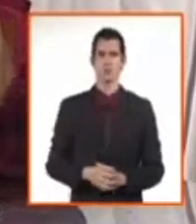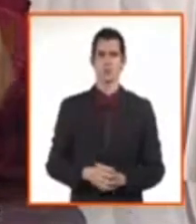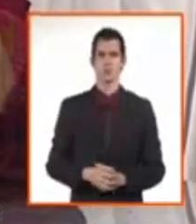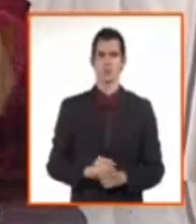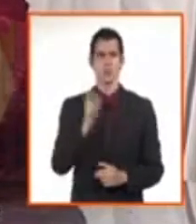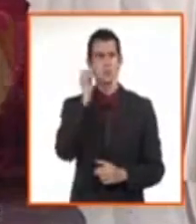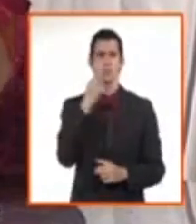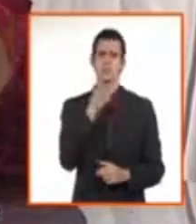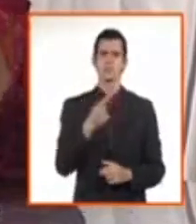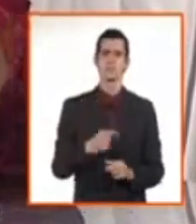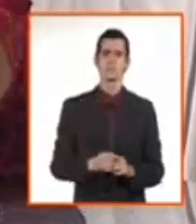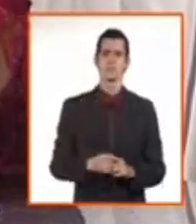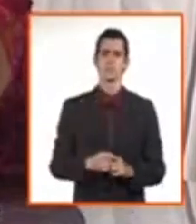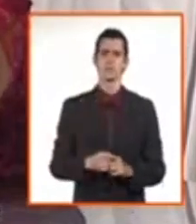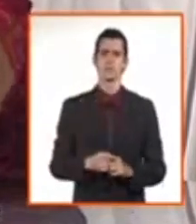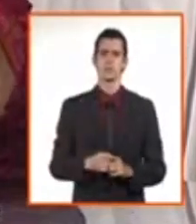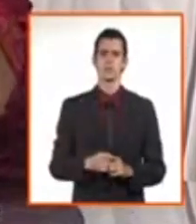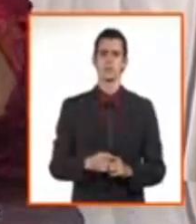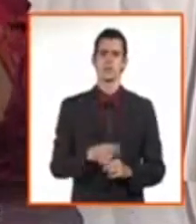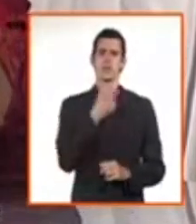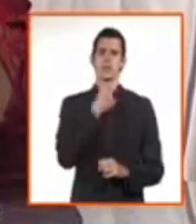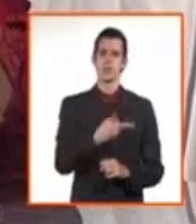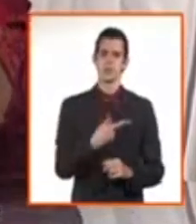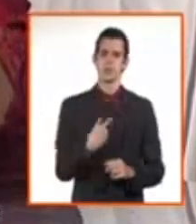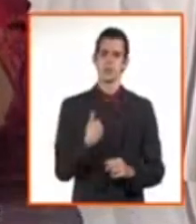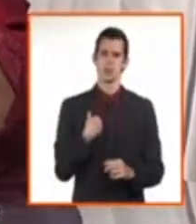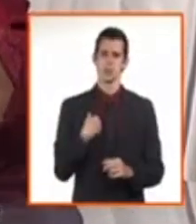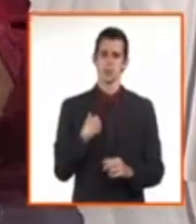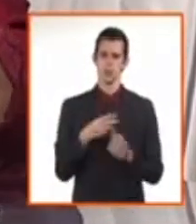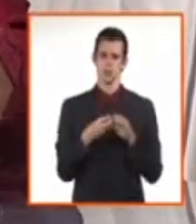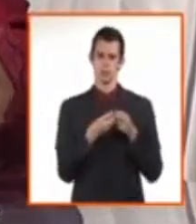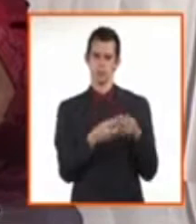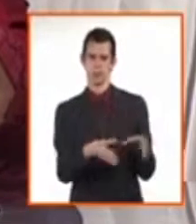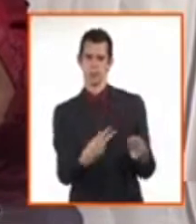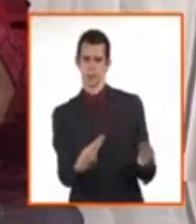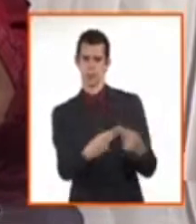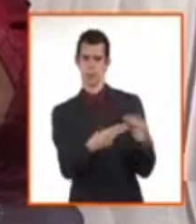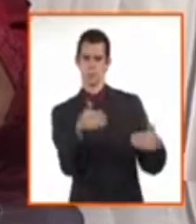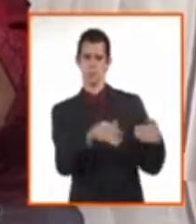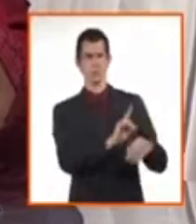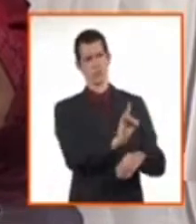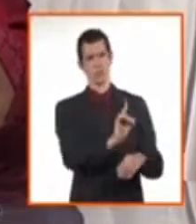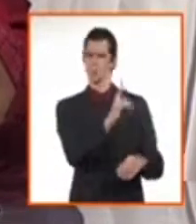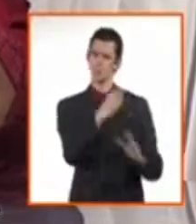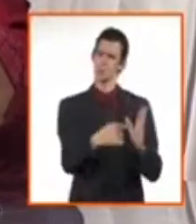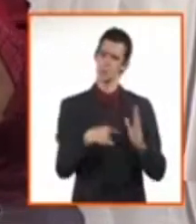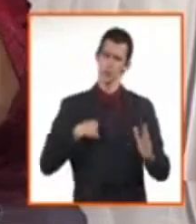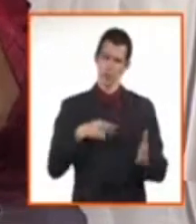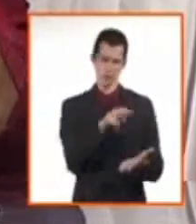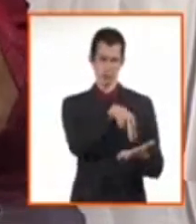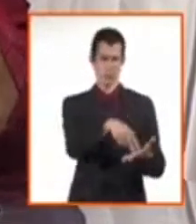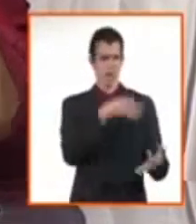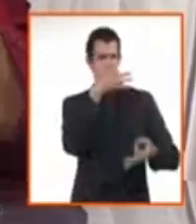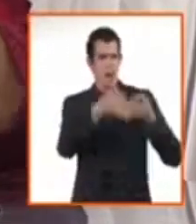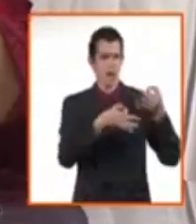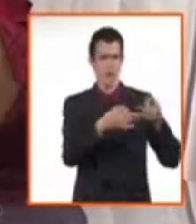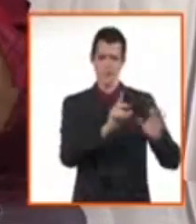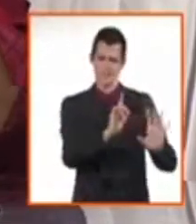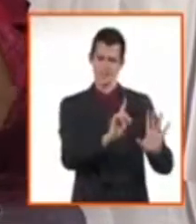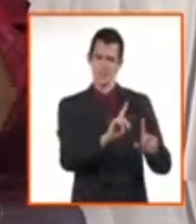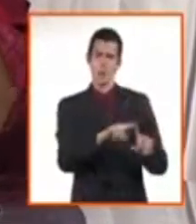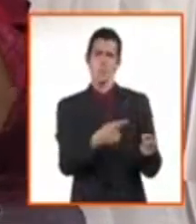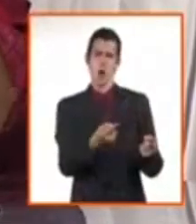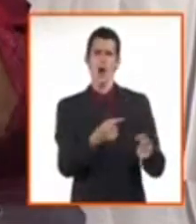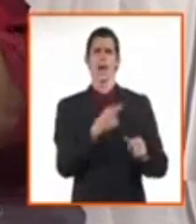a la vocería oficial para mantener la voz aria de mesoamérica dijo que esa decisión fue motivada debido a que cuando inició la cumbre